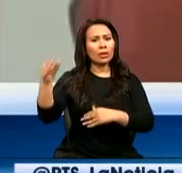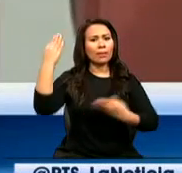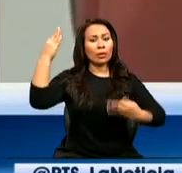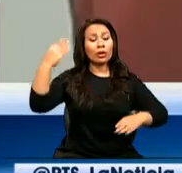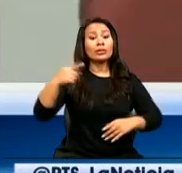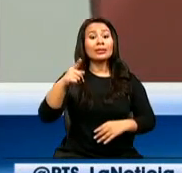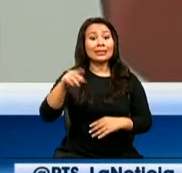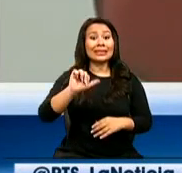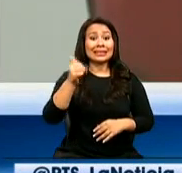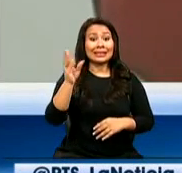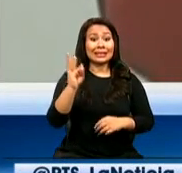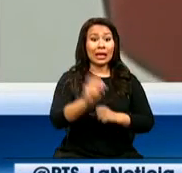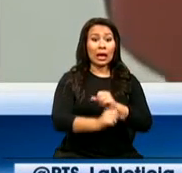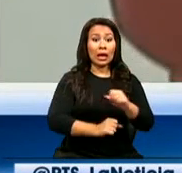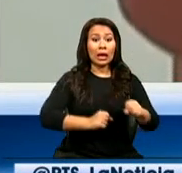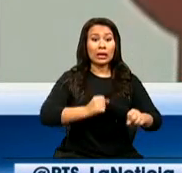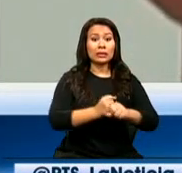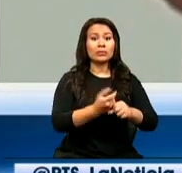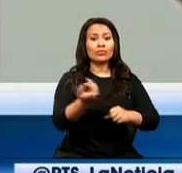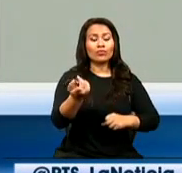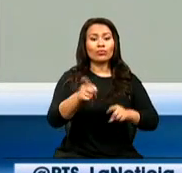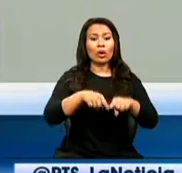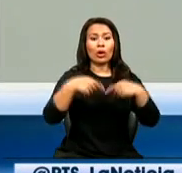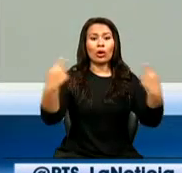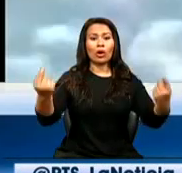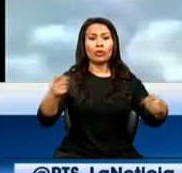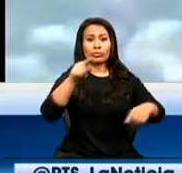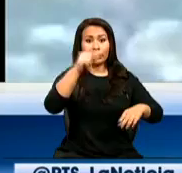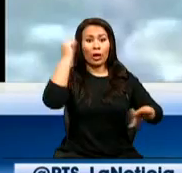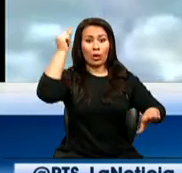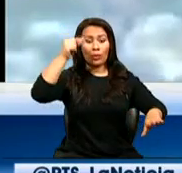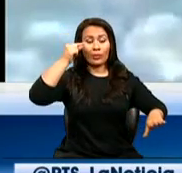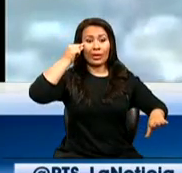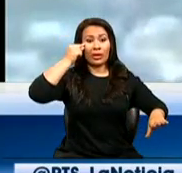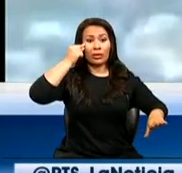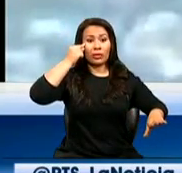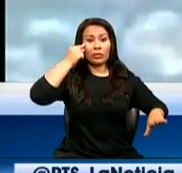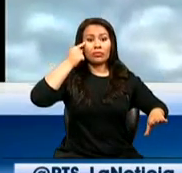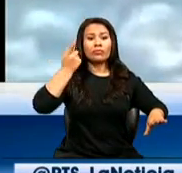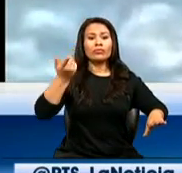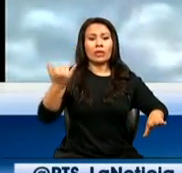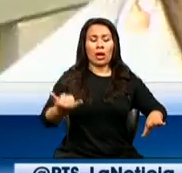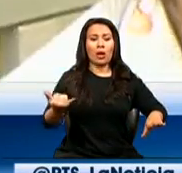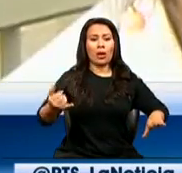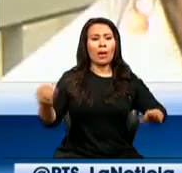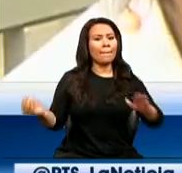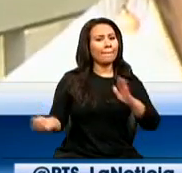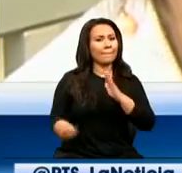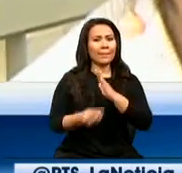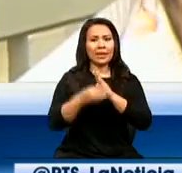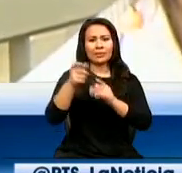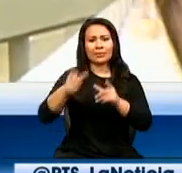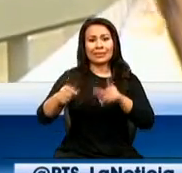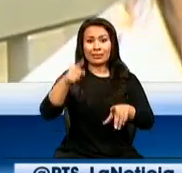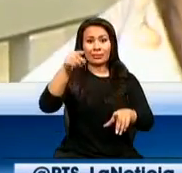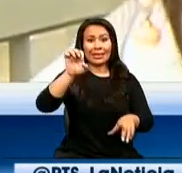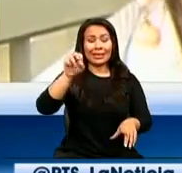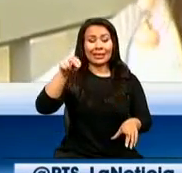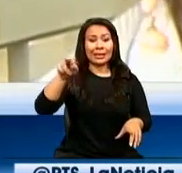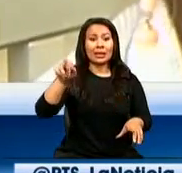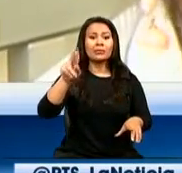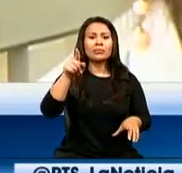en 16 años, la oposición al chavismo tendrá mayoría en la Asamblea. Para Irene Valencia,